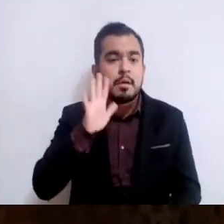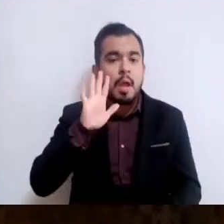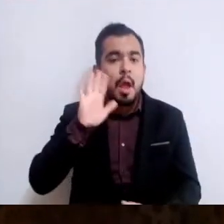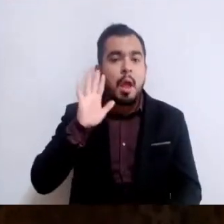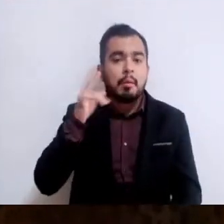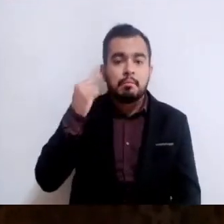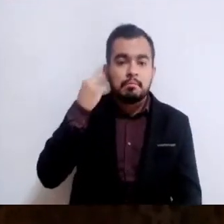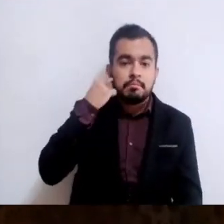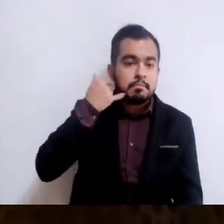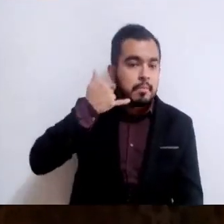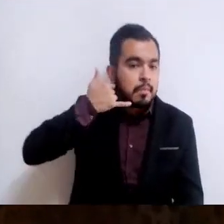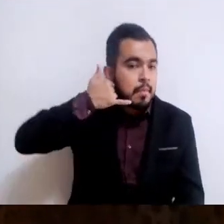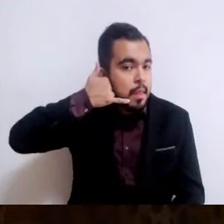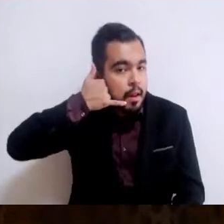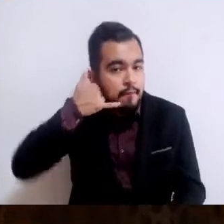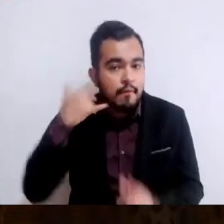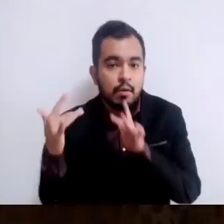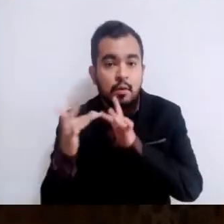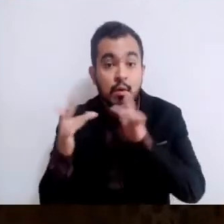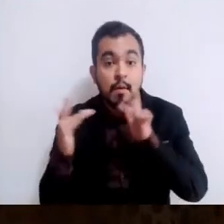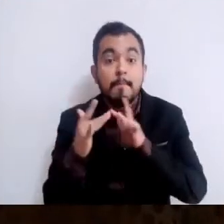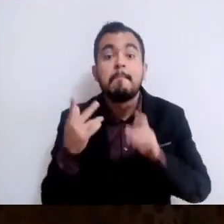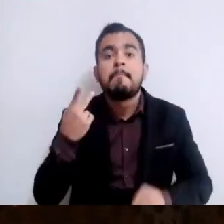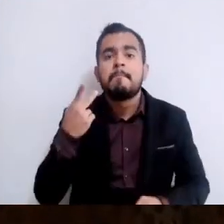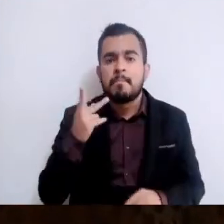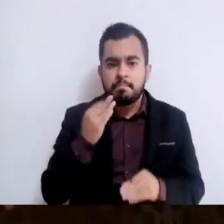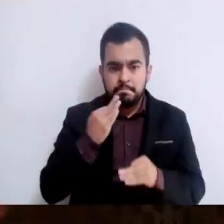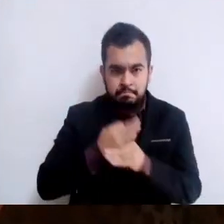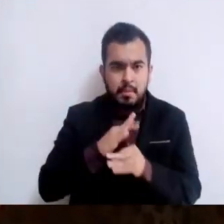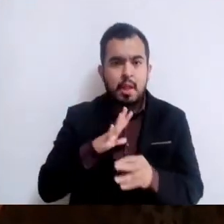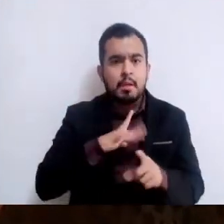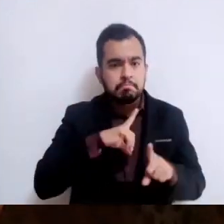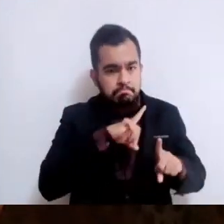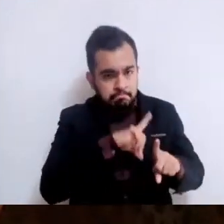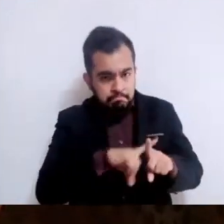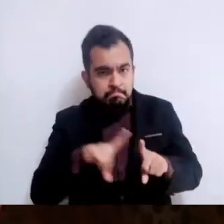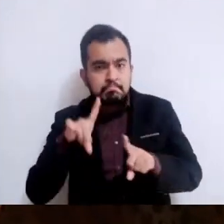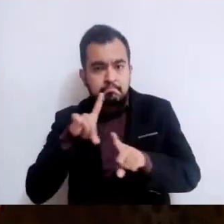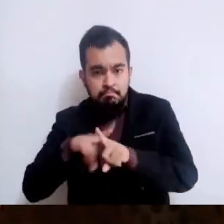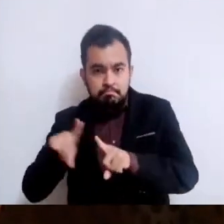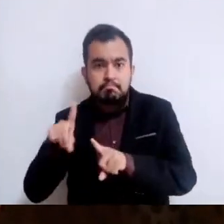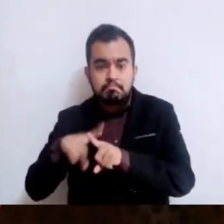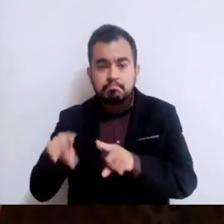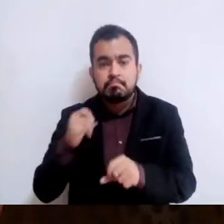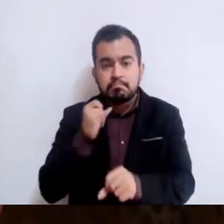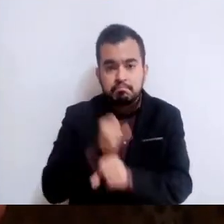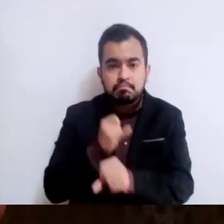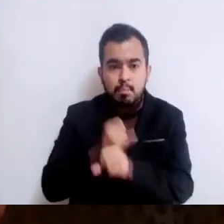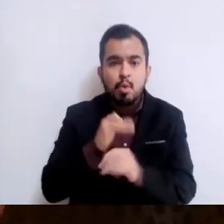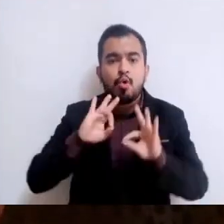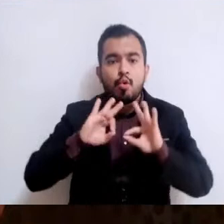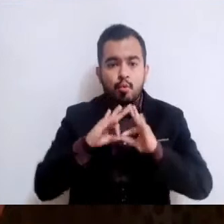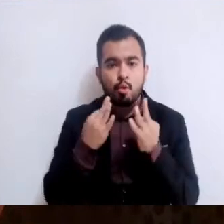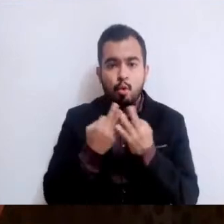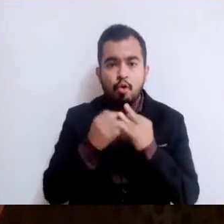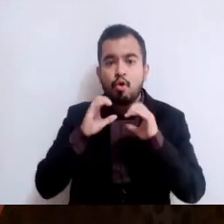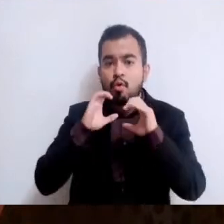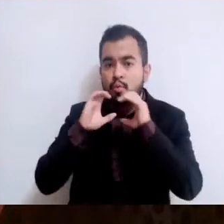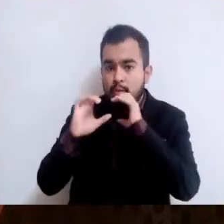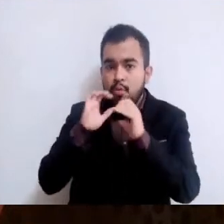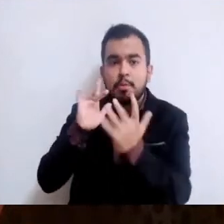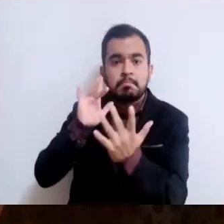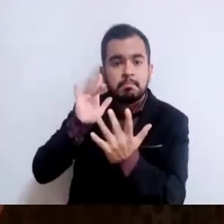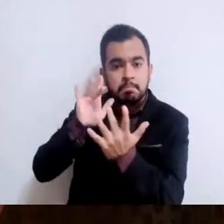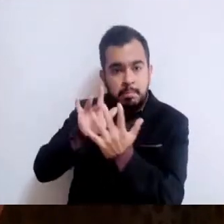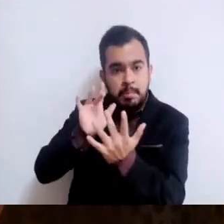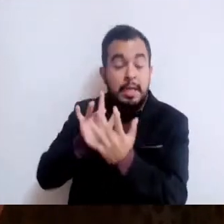pero actualmente existen distintos medios por los cuales nos podemos comunicar. En este tenor es necesario